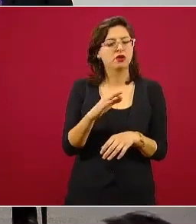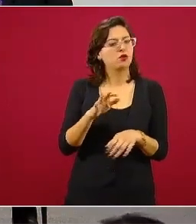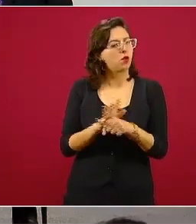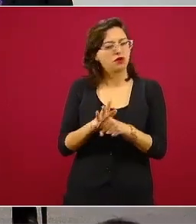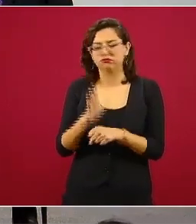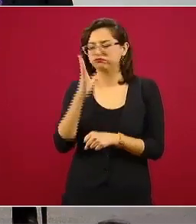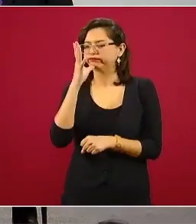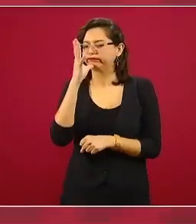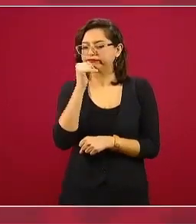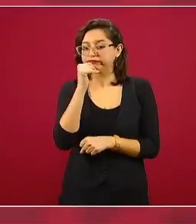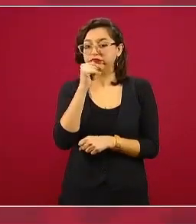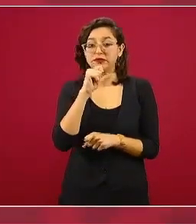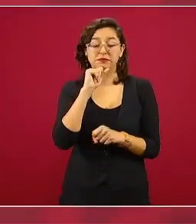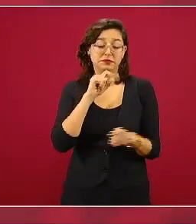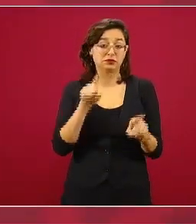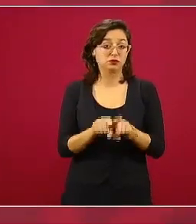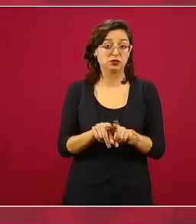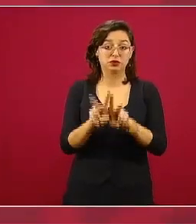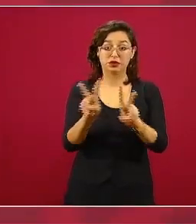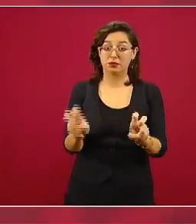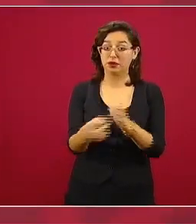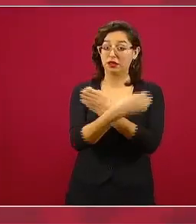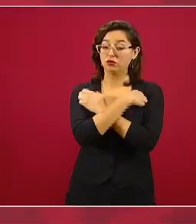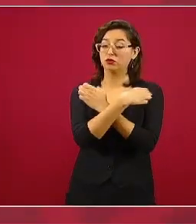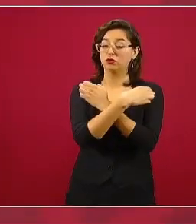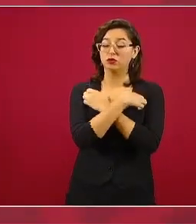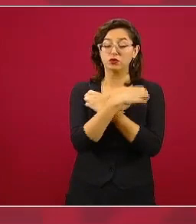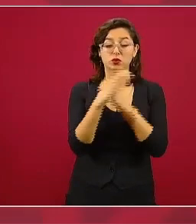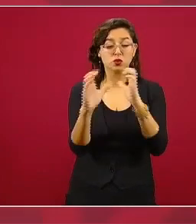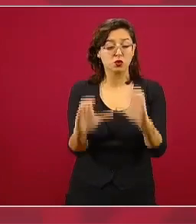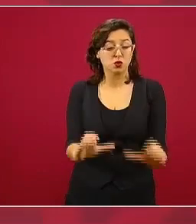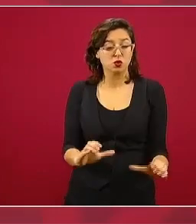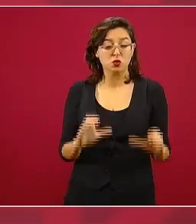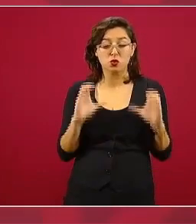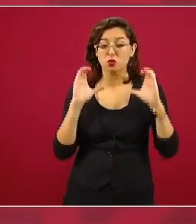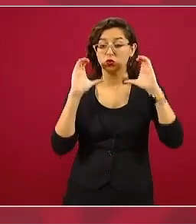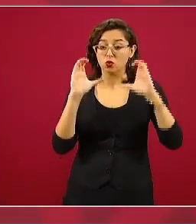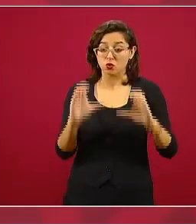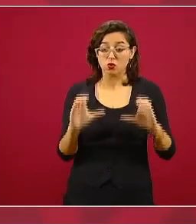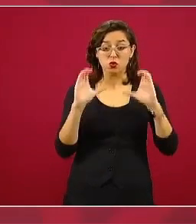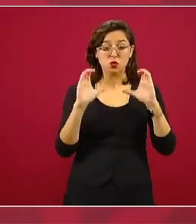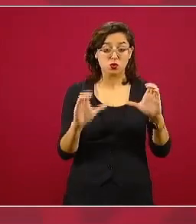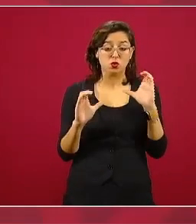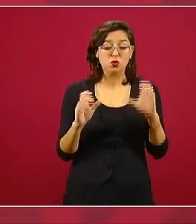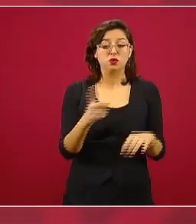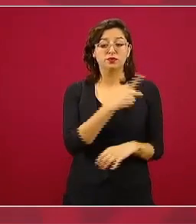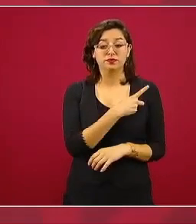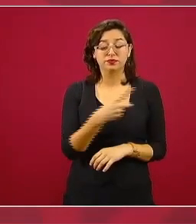que cuidar lo educativo, el regreso a clases,